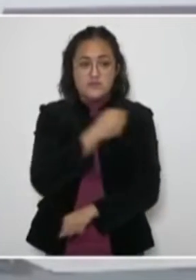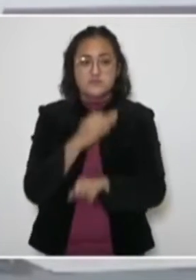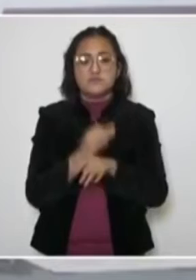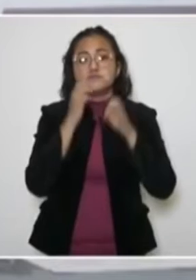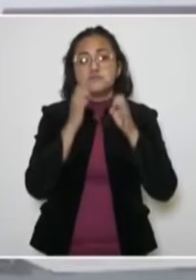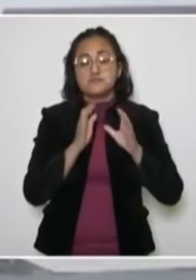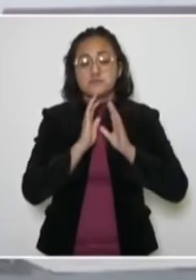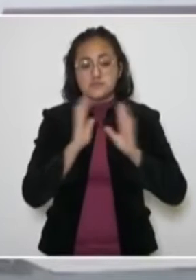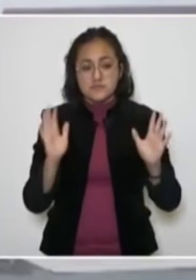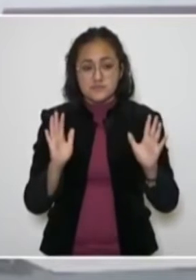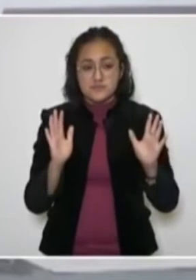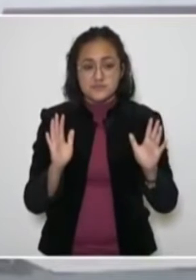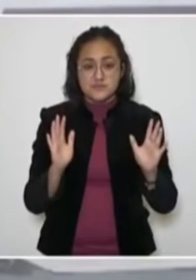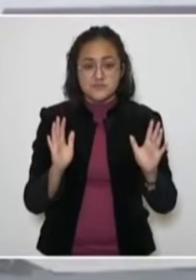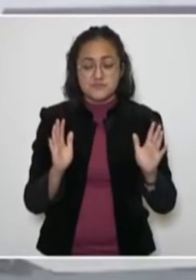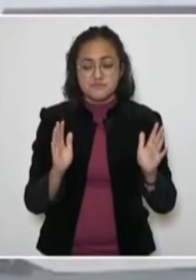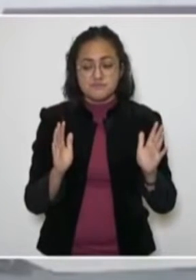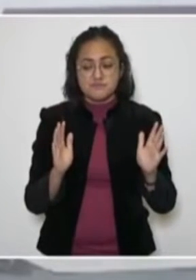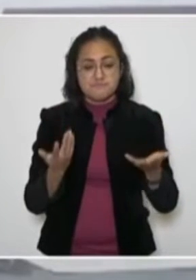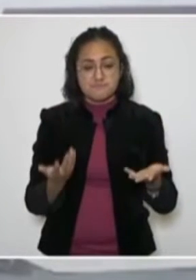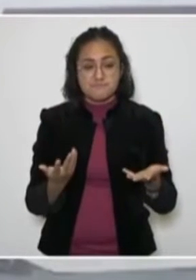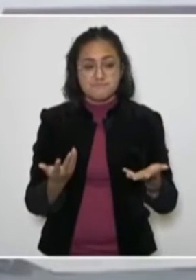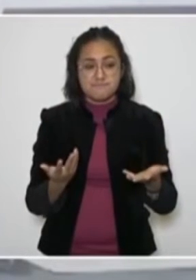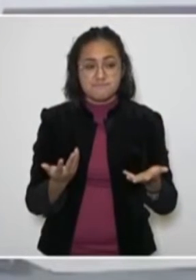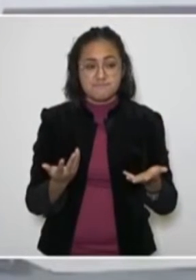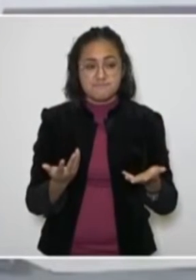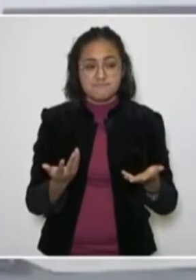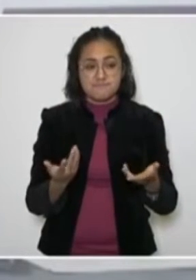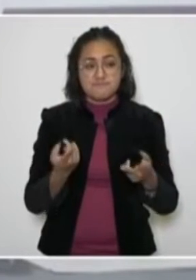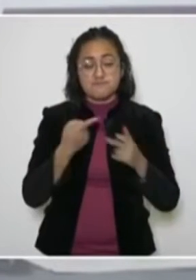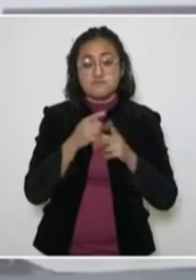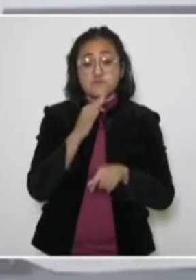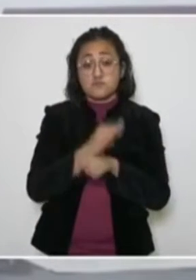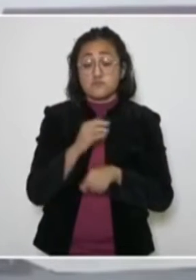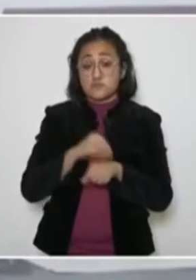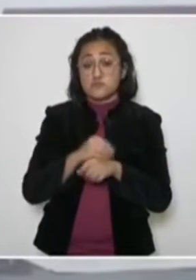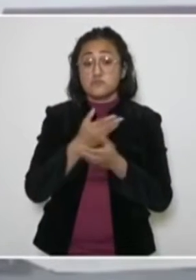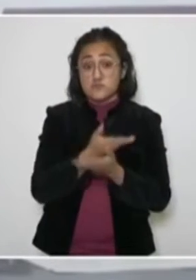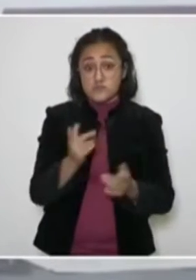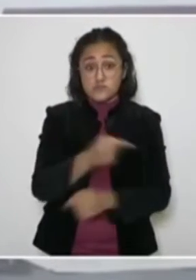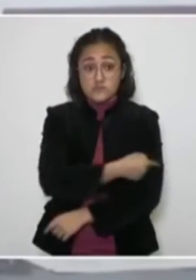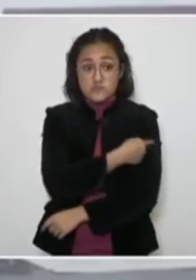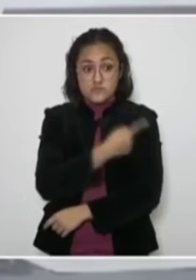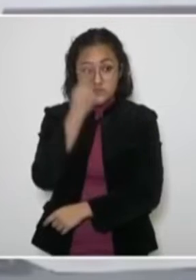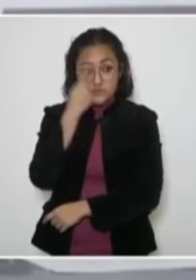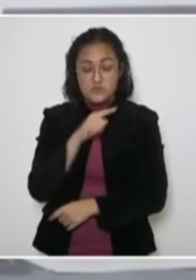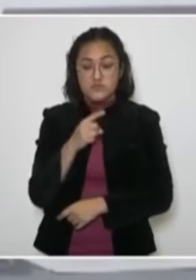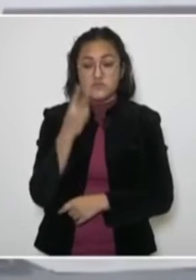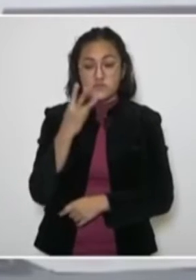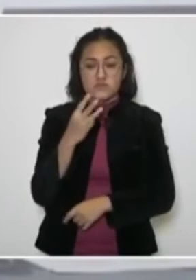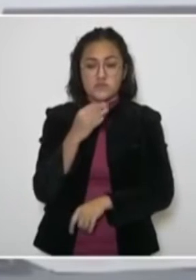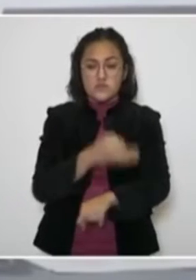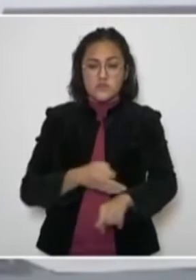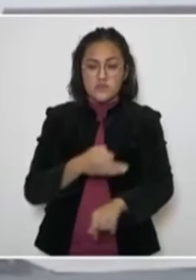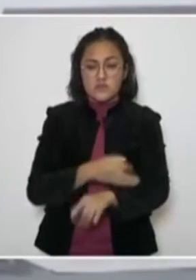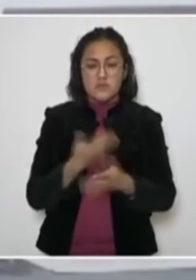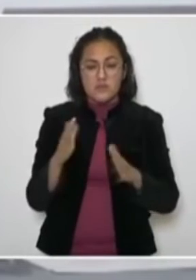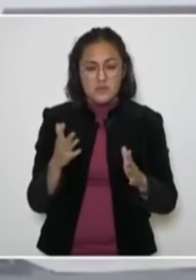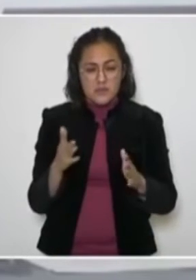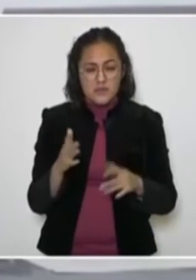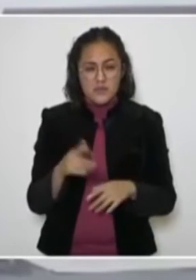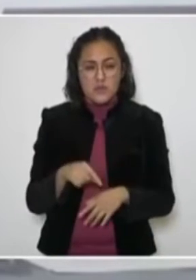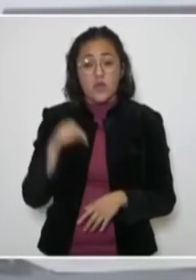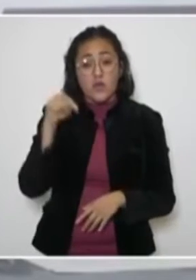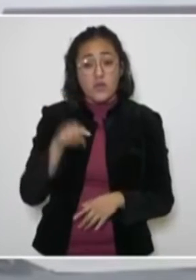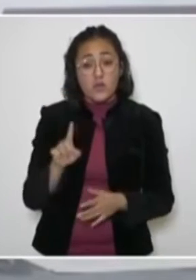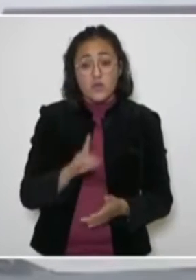estaremos en, pues ya, poniendo el biológico a partir de las 3 de la tarde, hoy